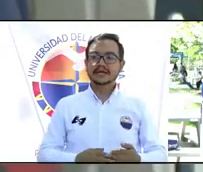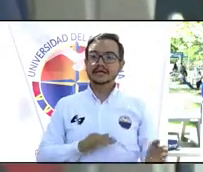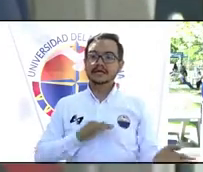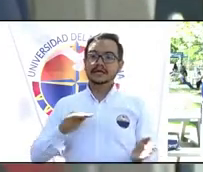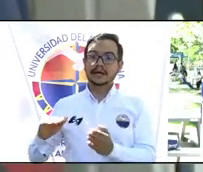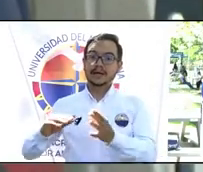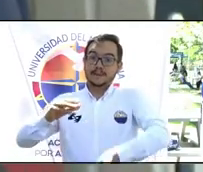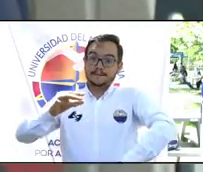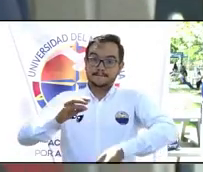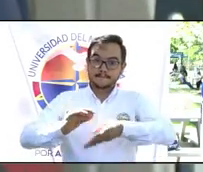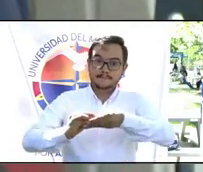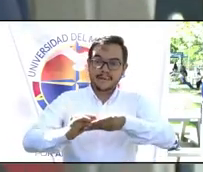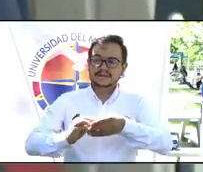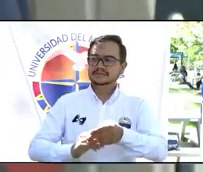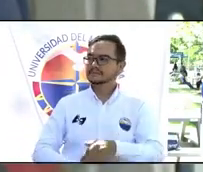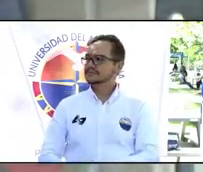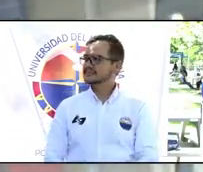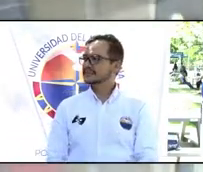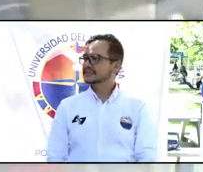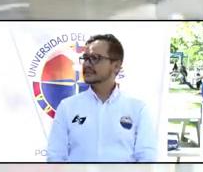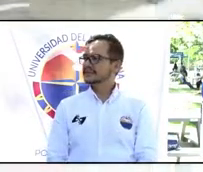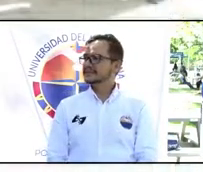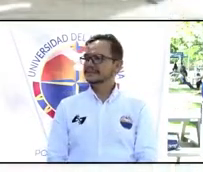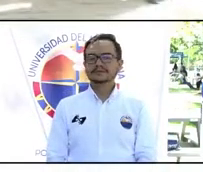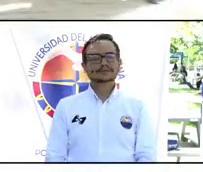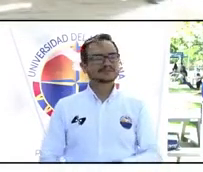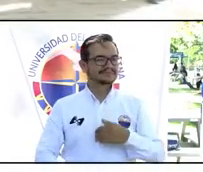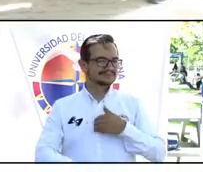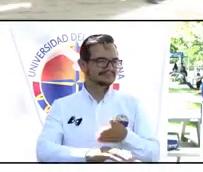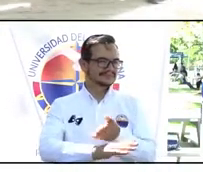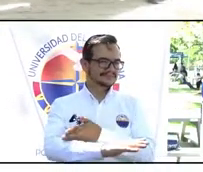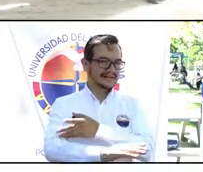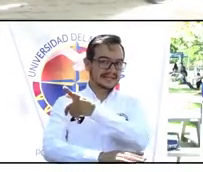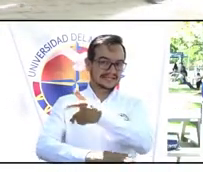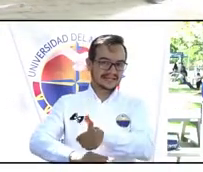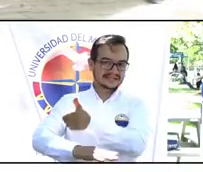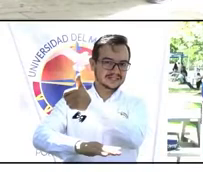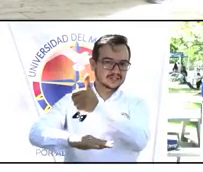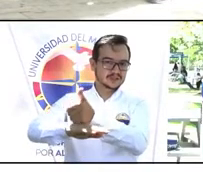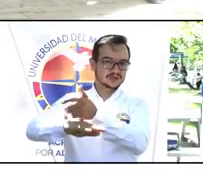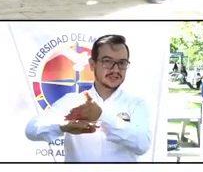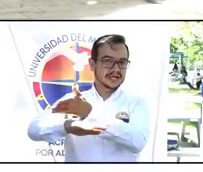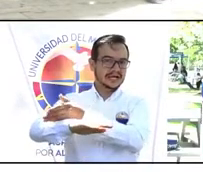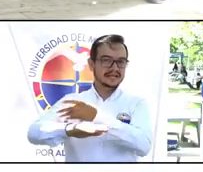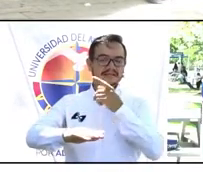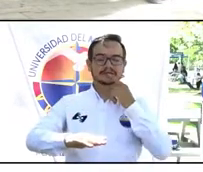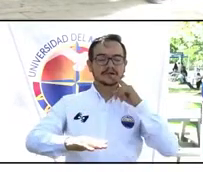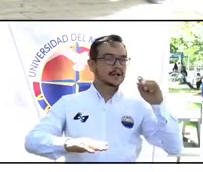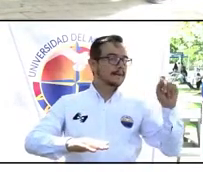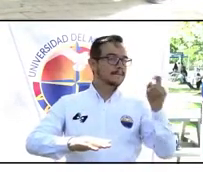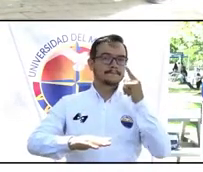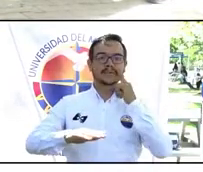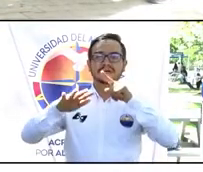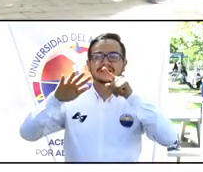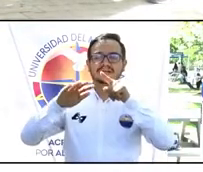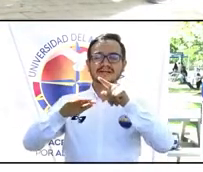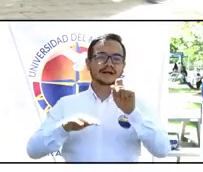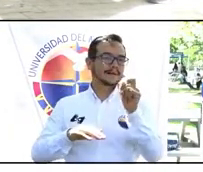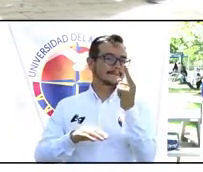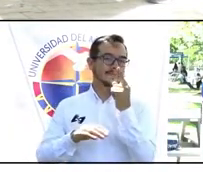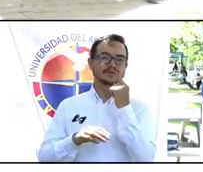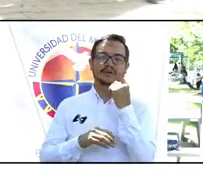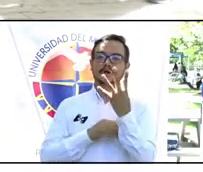agregar, perdón, una cosa que nos dijo el rector cuando tomó su primer periodo, una vez que nos reunió en uno de